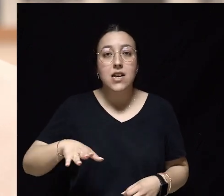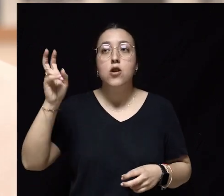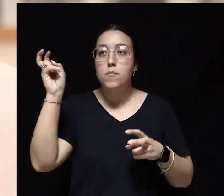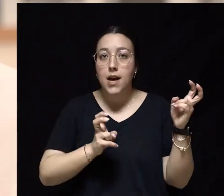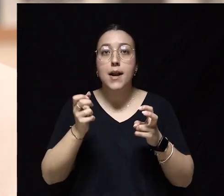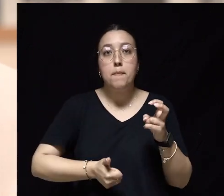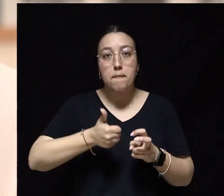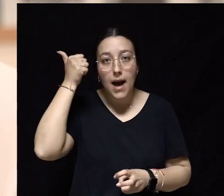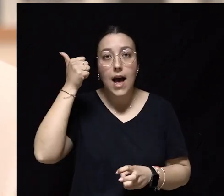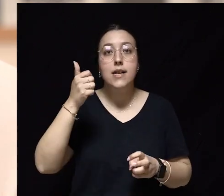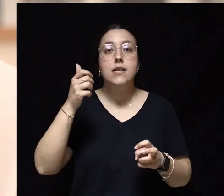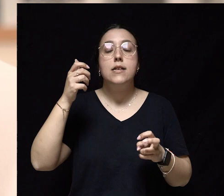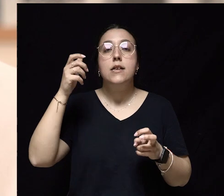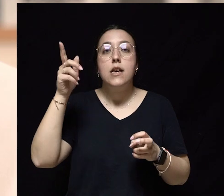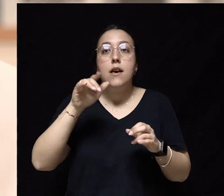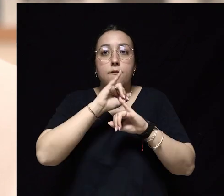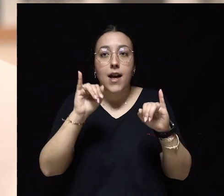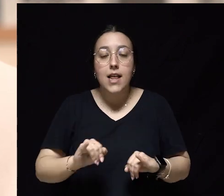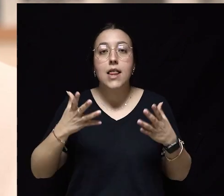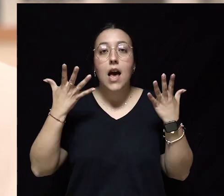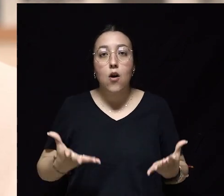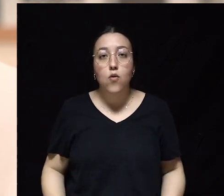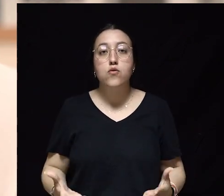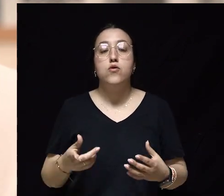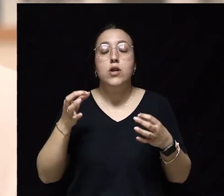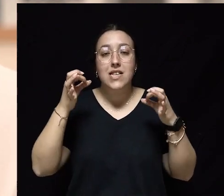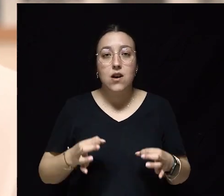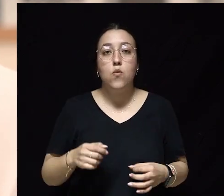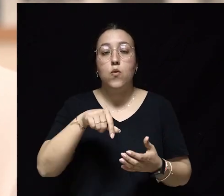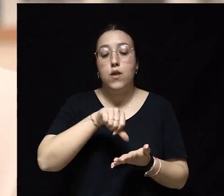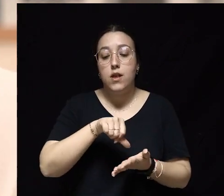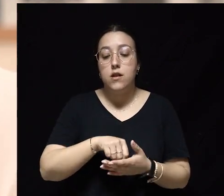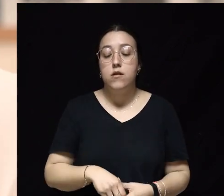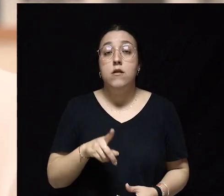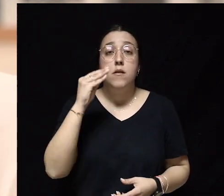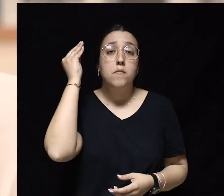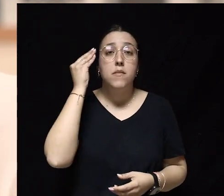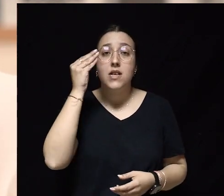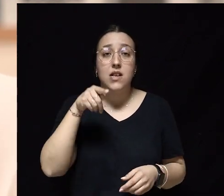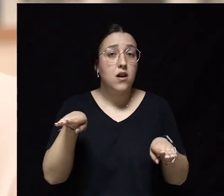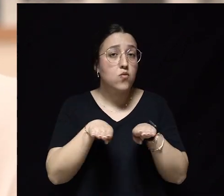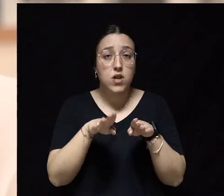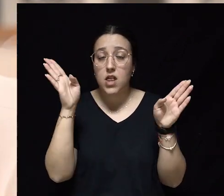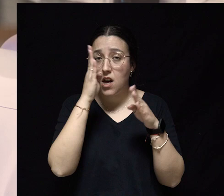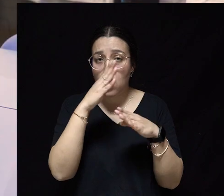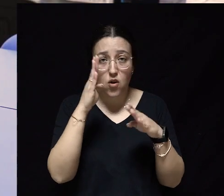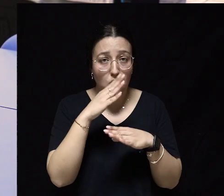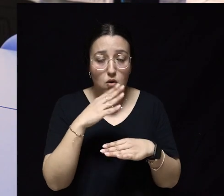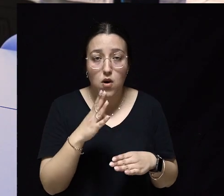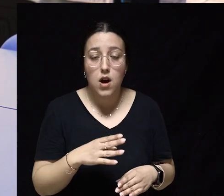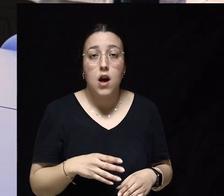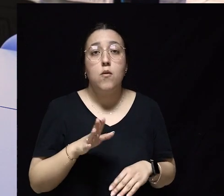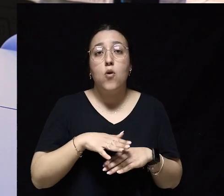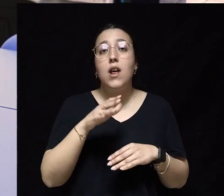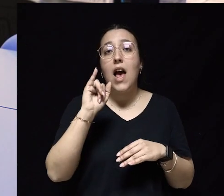que sí que podemos decir que los niños vienen a gusto, se sienten felices y se sienten seguros en este centro. Pienso